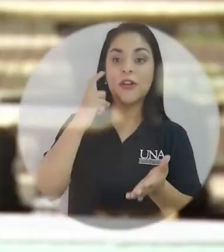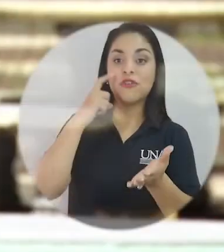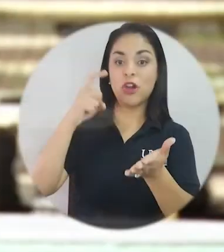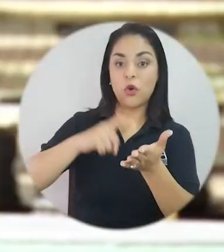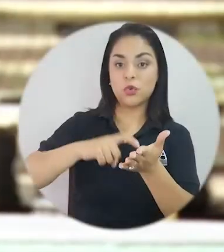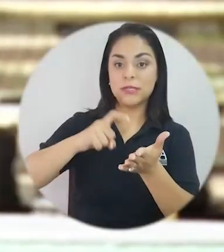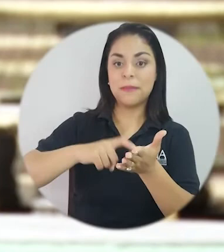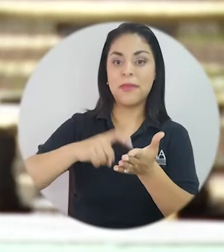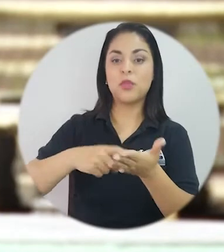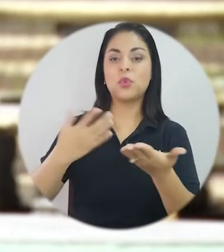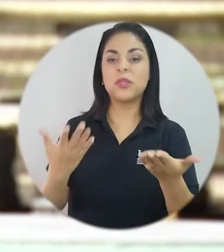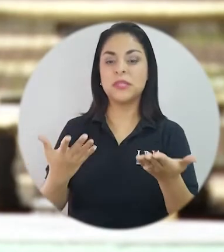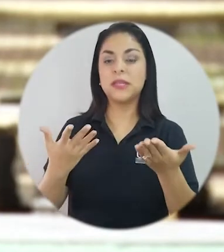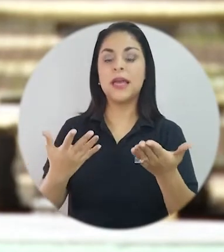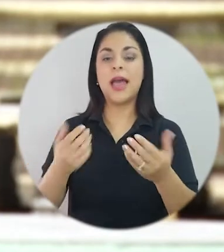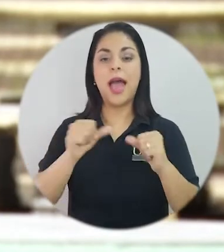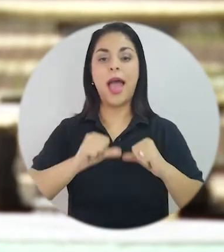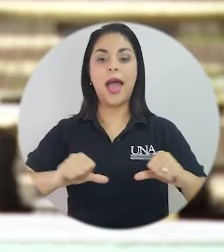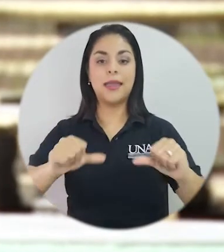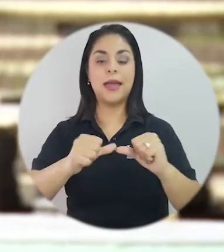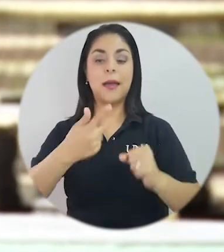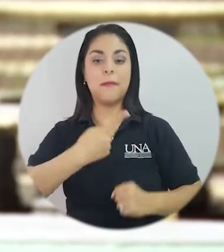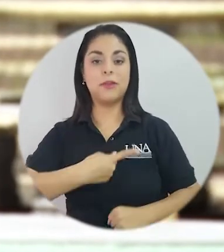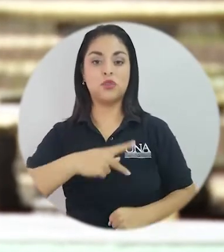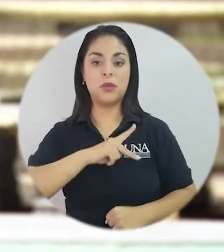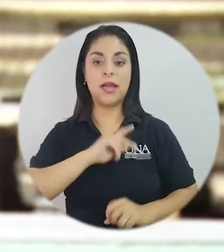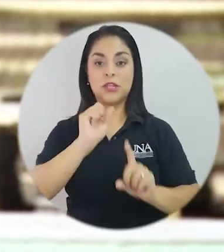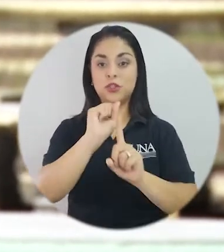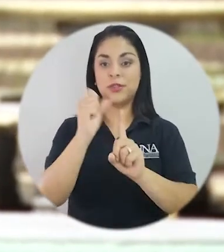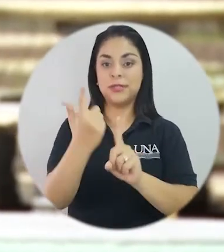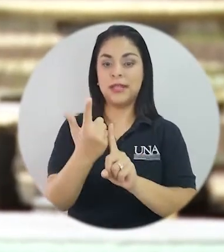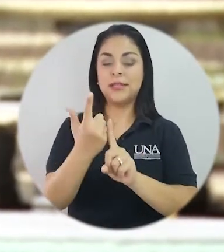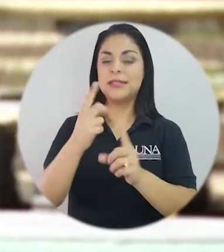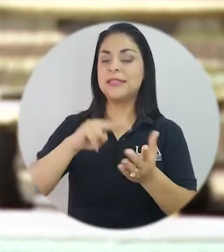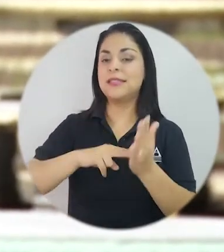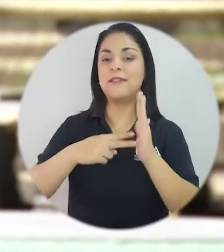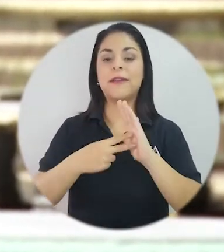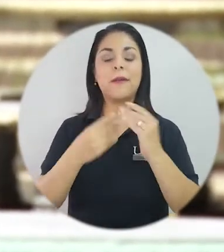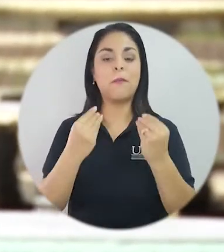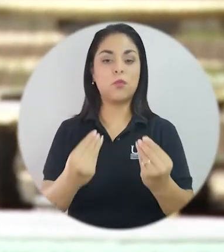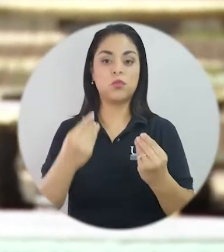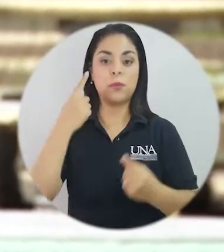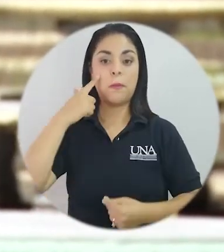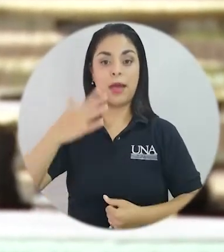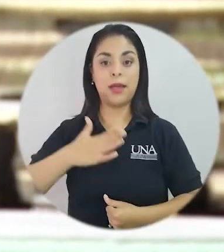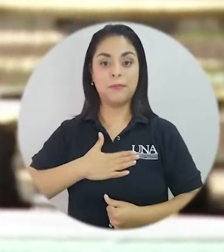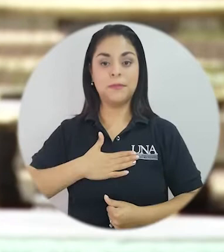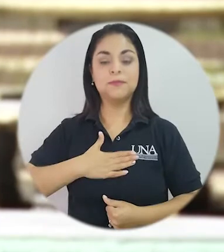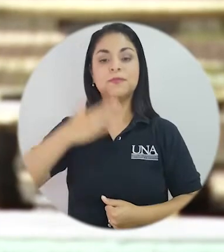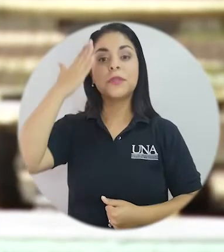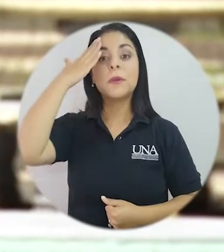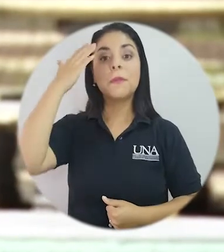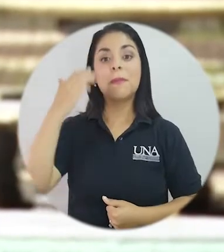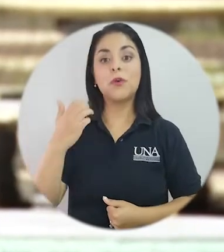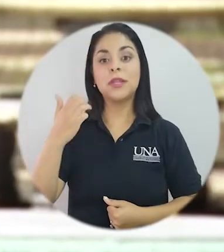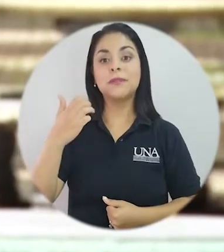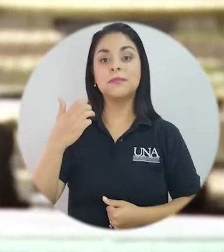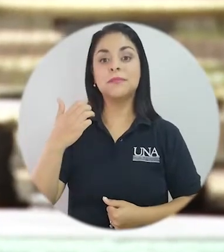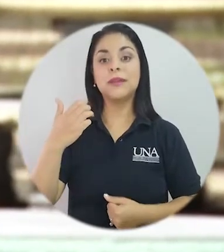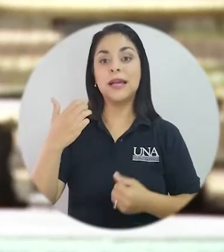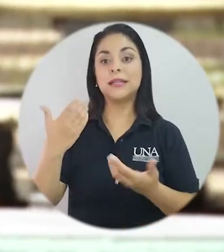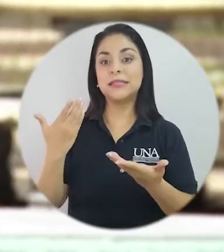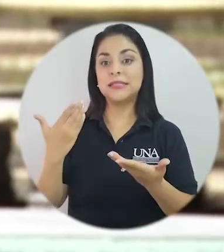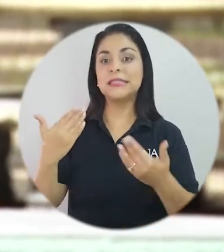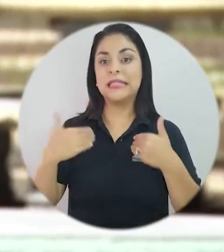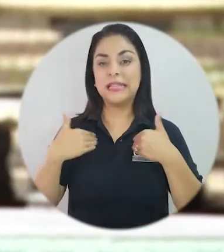Mi reconocimiento es por el área de personal social y pues significa muchísimo para mí, puesto que pues al